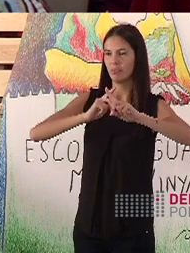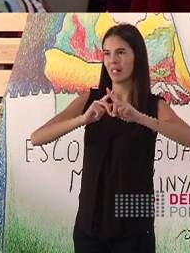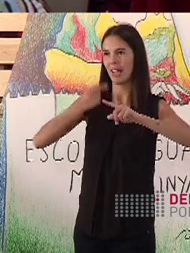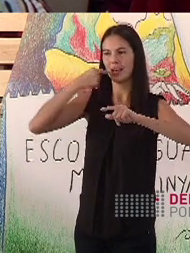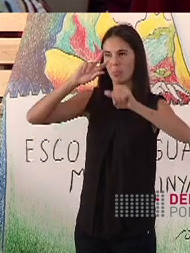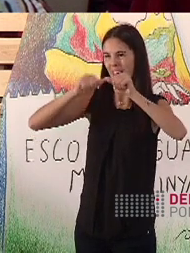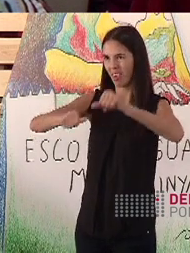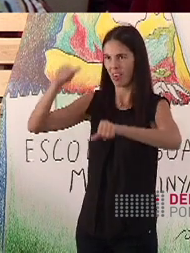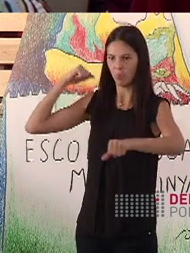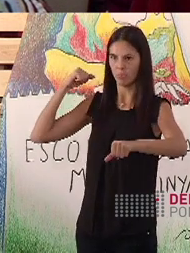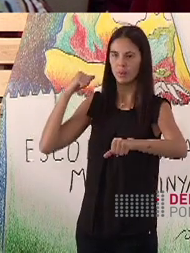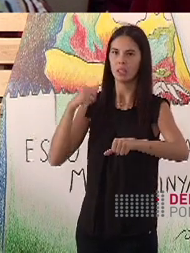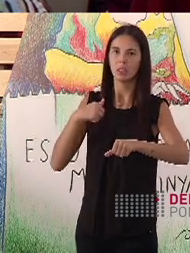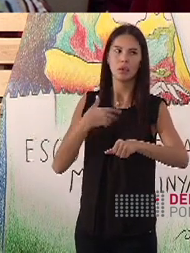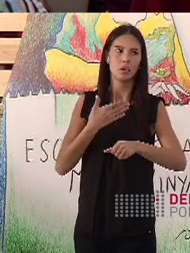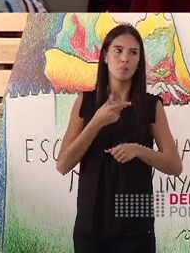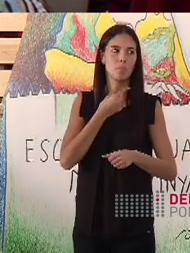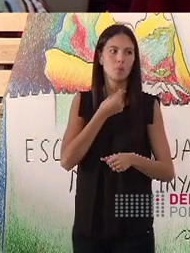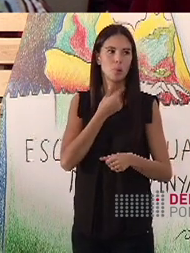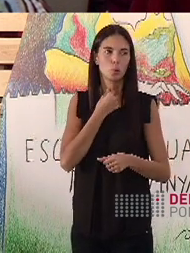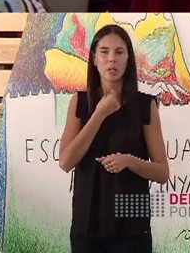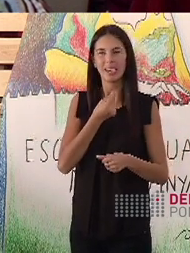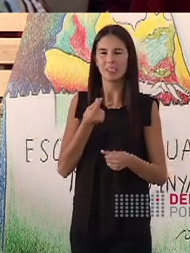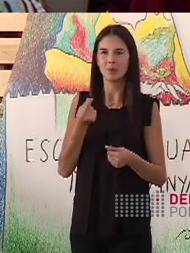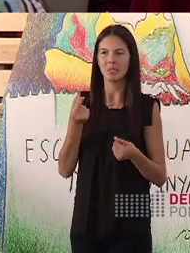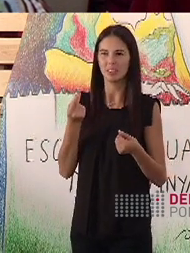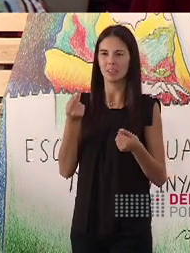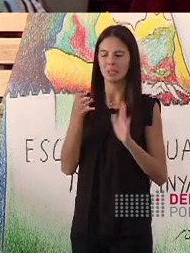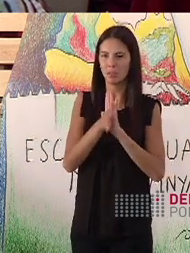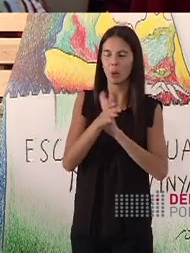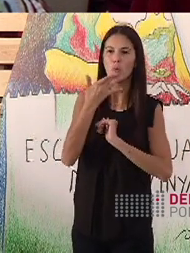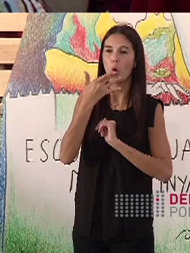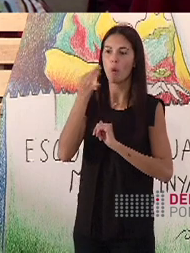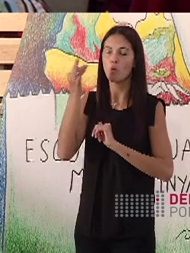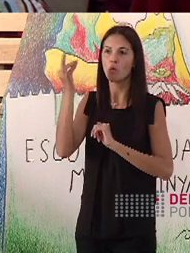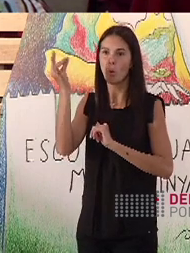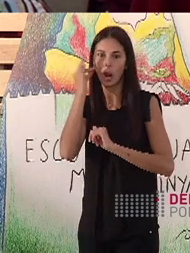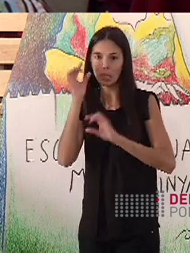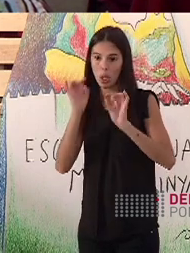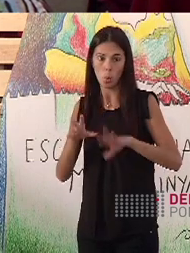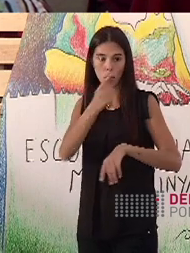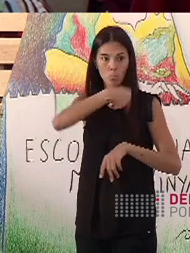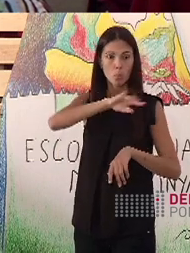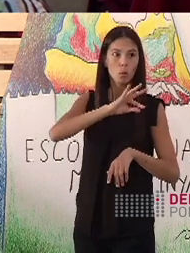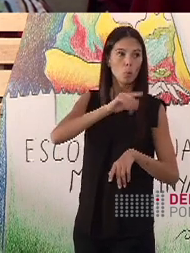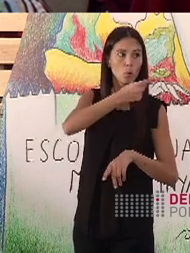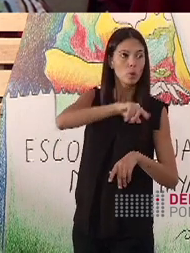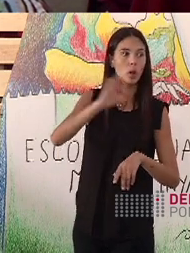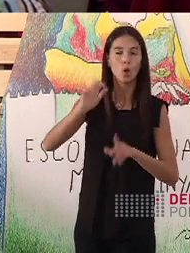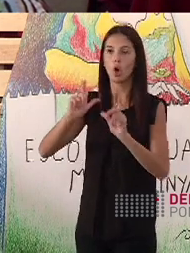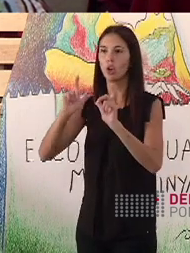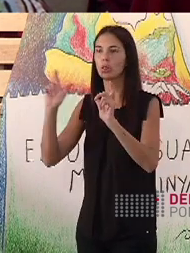experiencia, comentaros que mujeres como vosotras o como las chicas del Comando Igualdad que